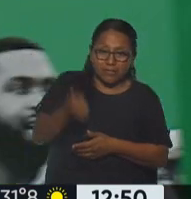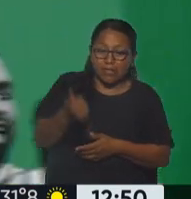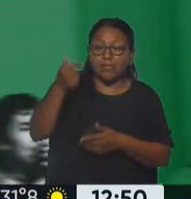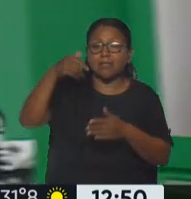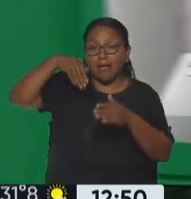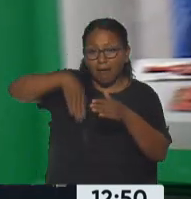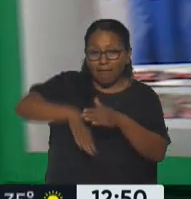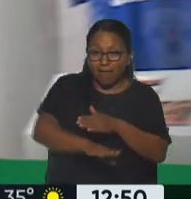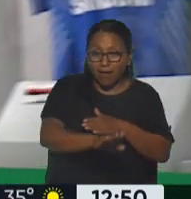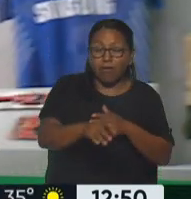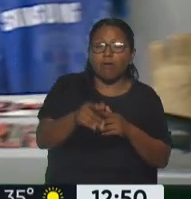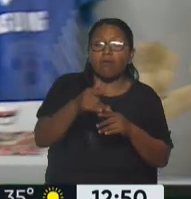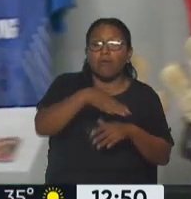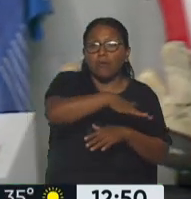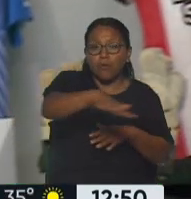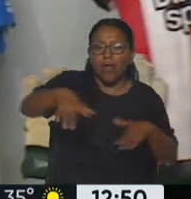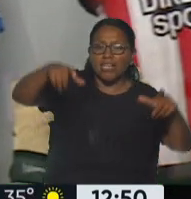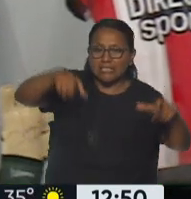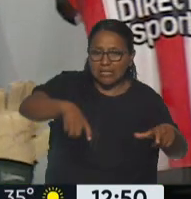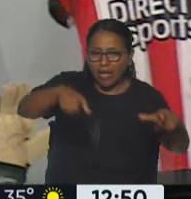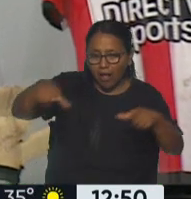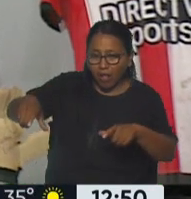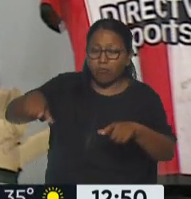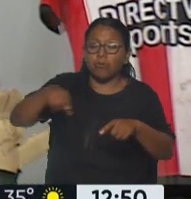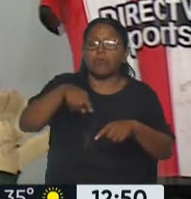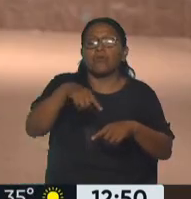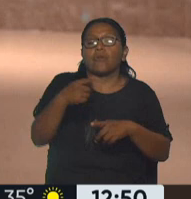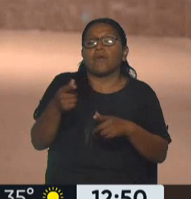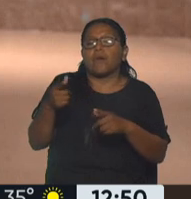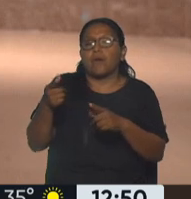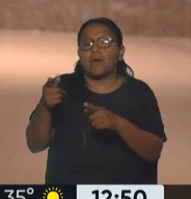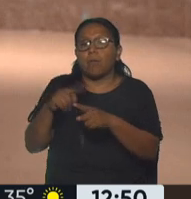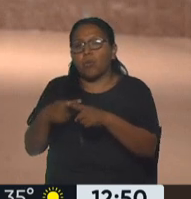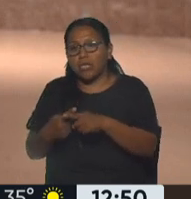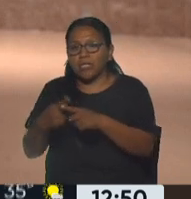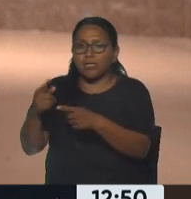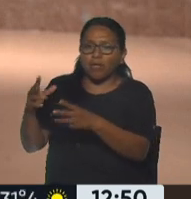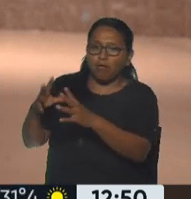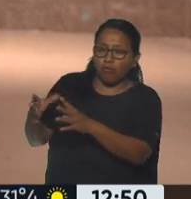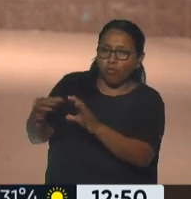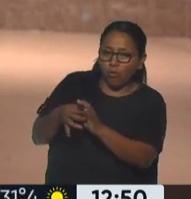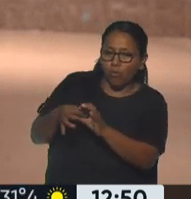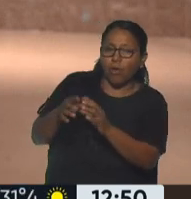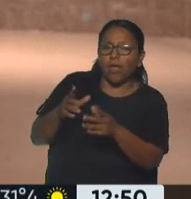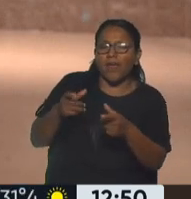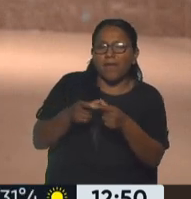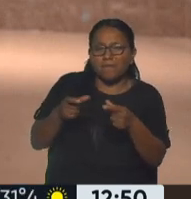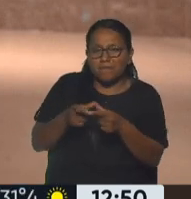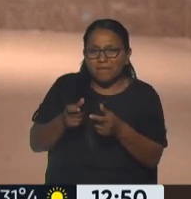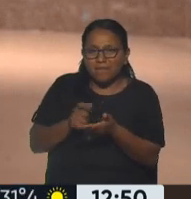abajo una parte dedicada a los estadios, otra al vínculo entre la política y el fútbol, figuritas antiguas del